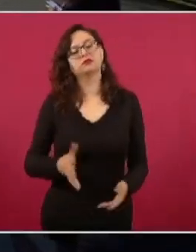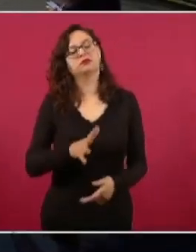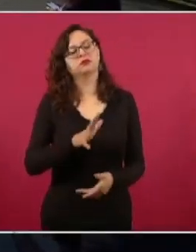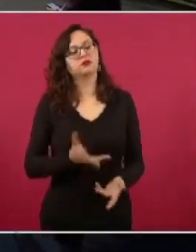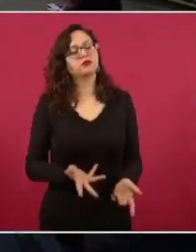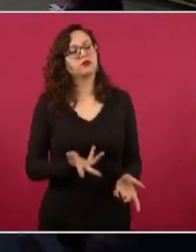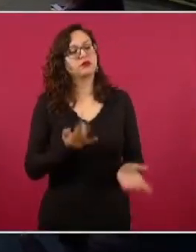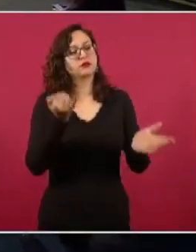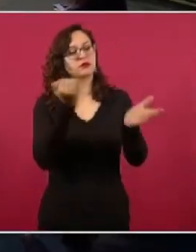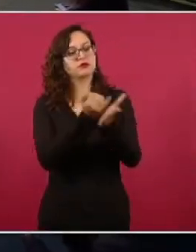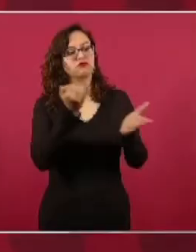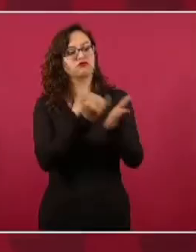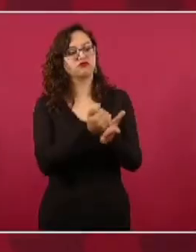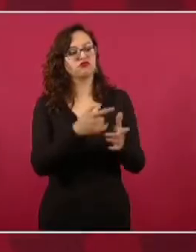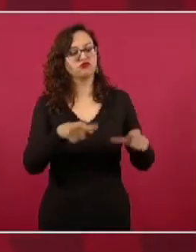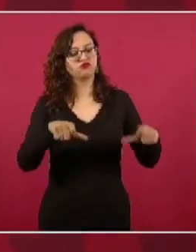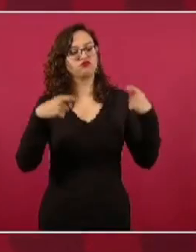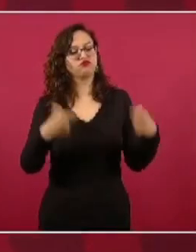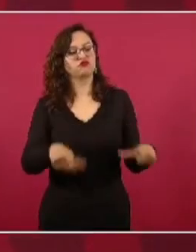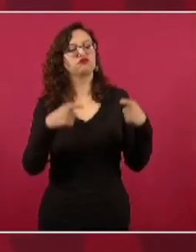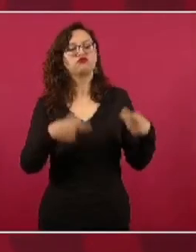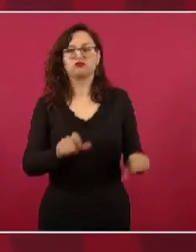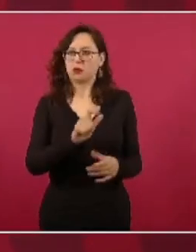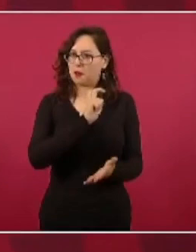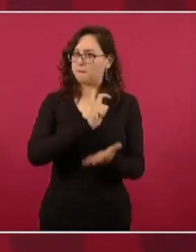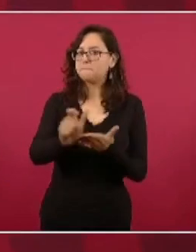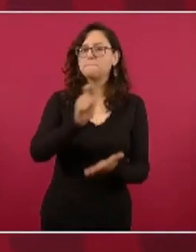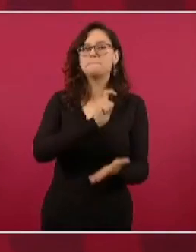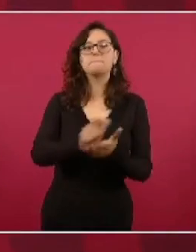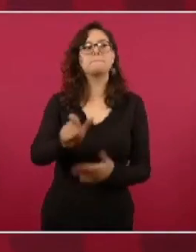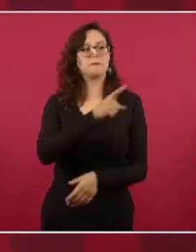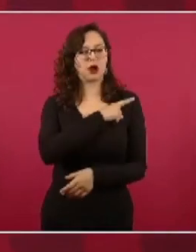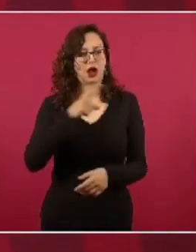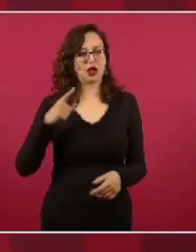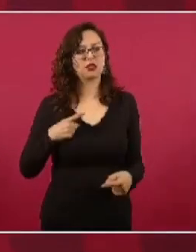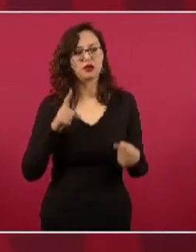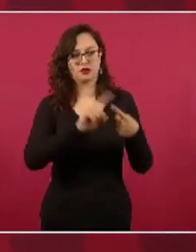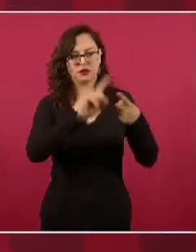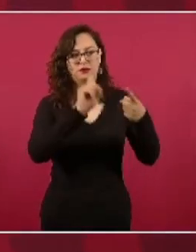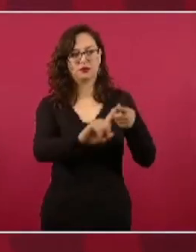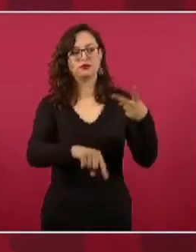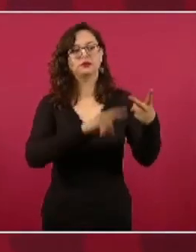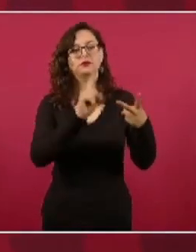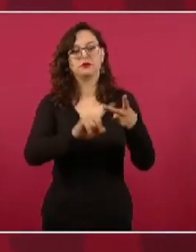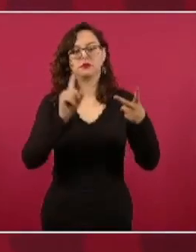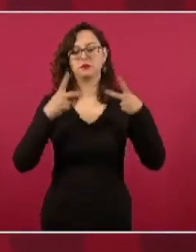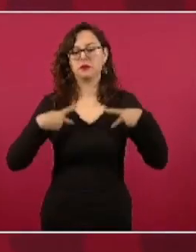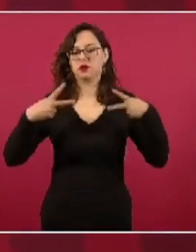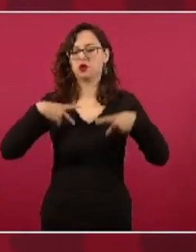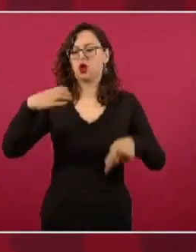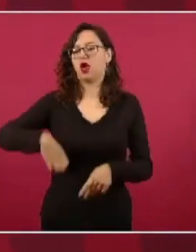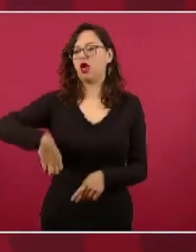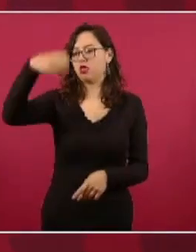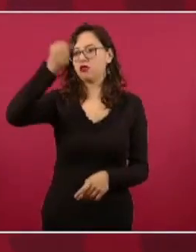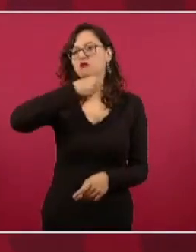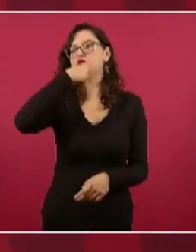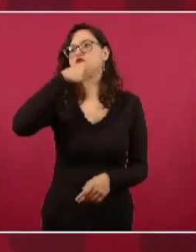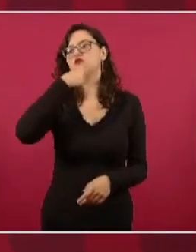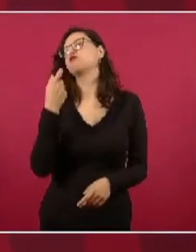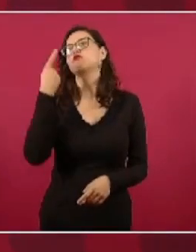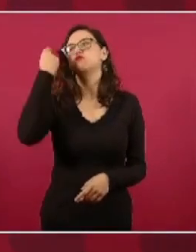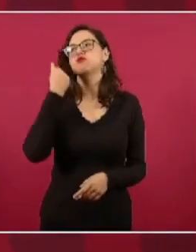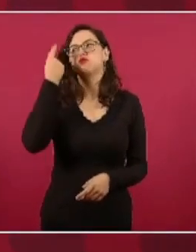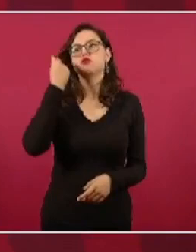los adultos mayores tienen su pensión, no, en lo que hemos avanzado más es en el despertar de las